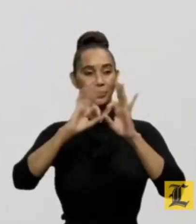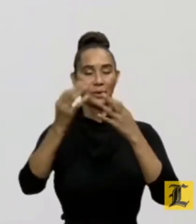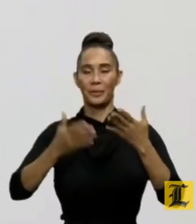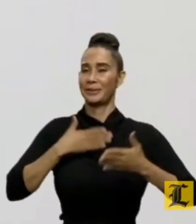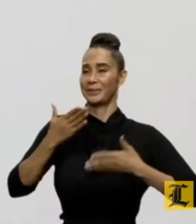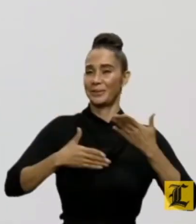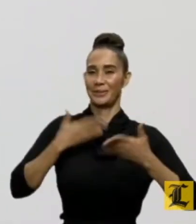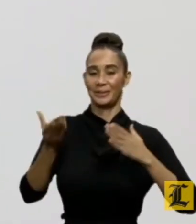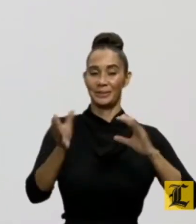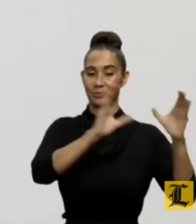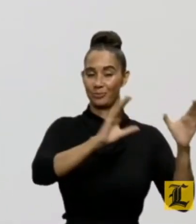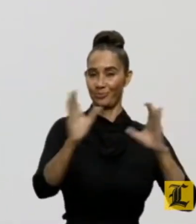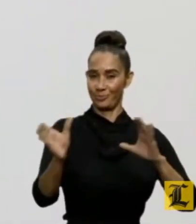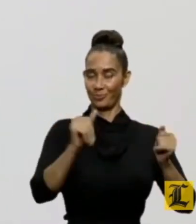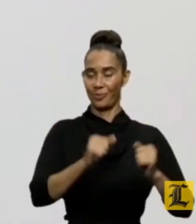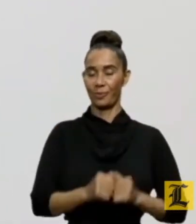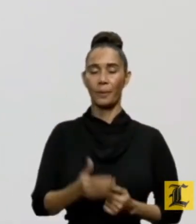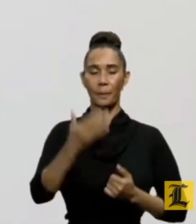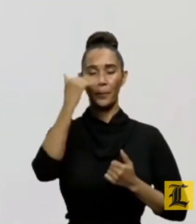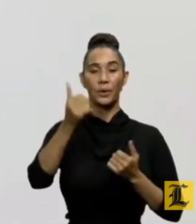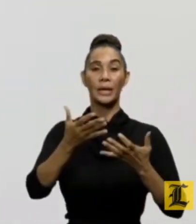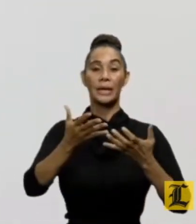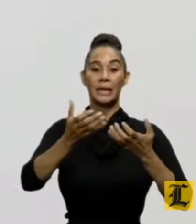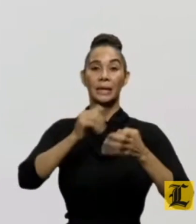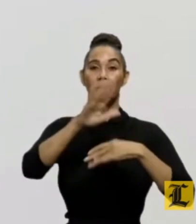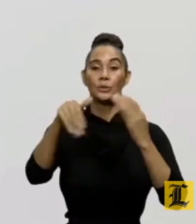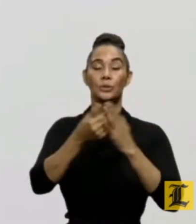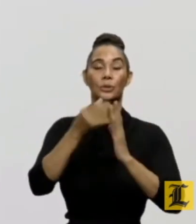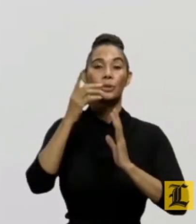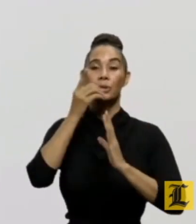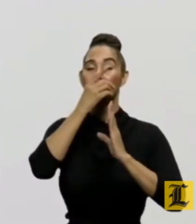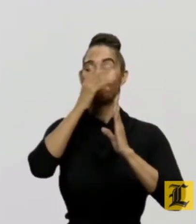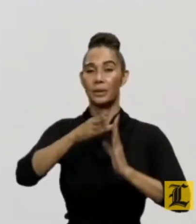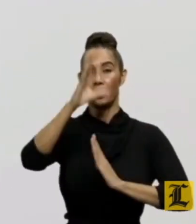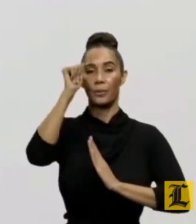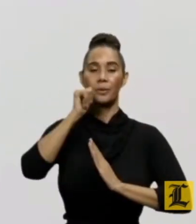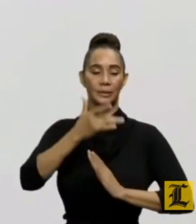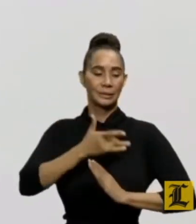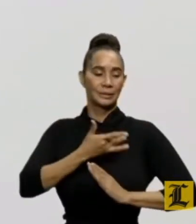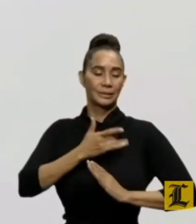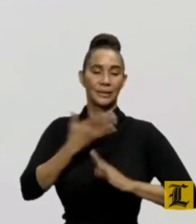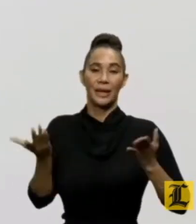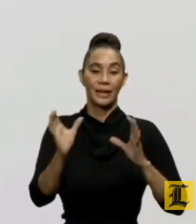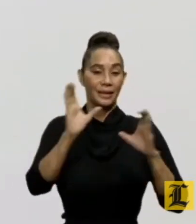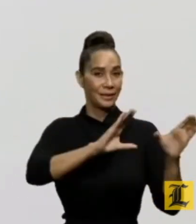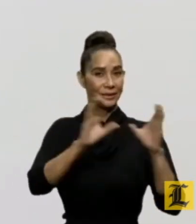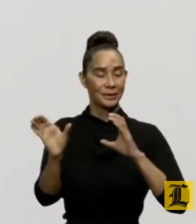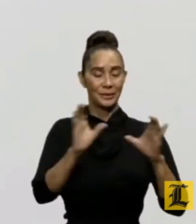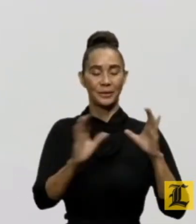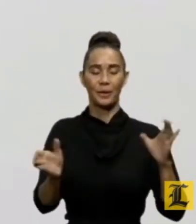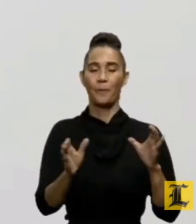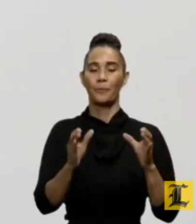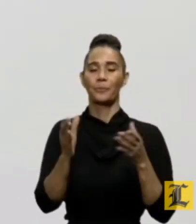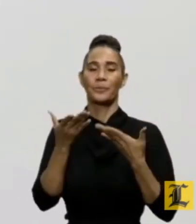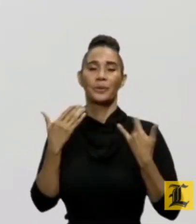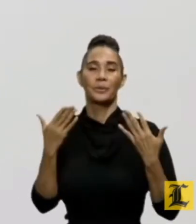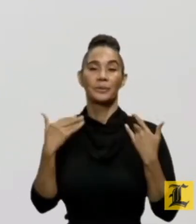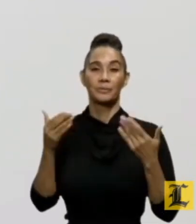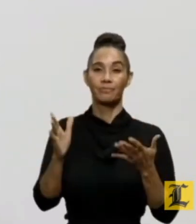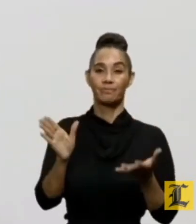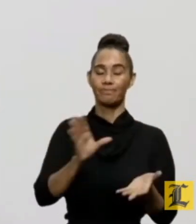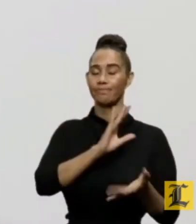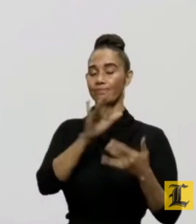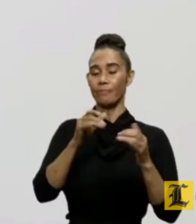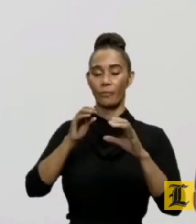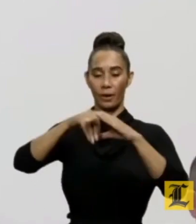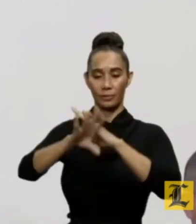contentos disfrutando la Navidad. Porque queremos que todos los dominicanos y las dominicanas sientan esa brisita navideña, que esa brisita entre